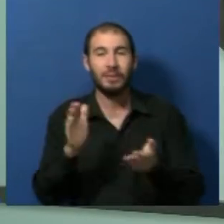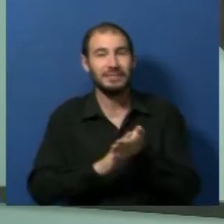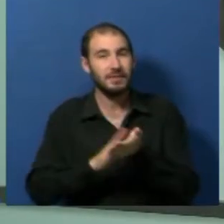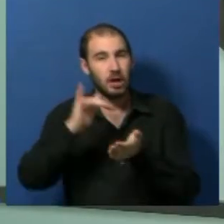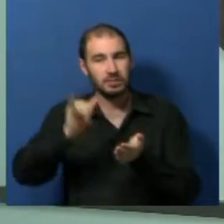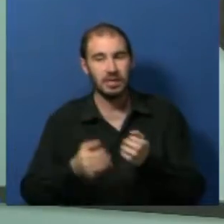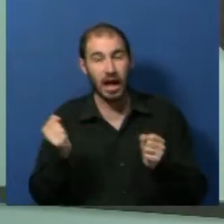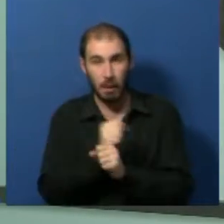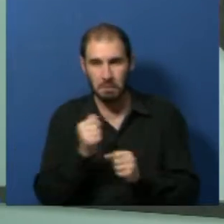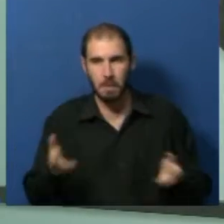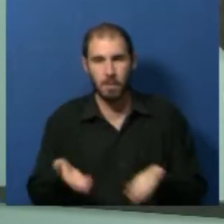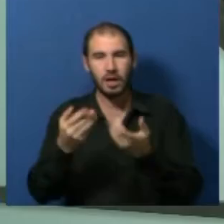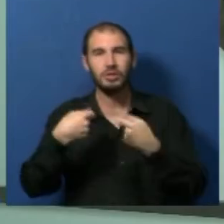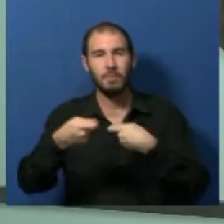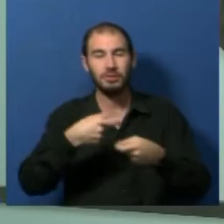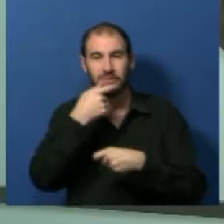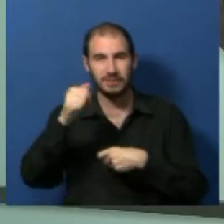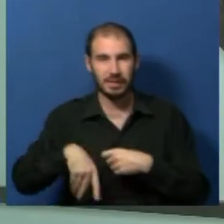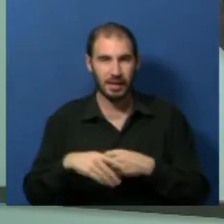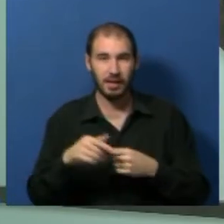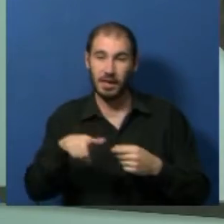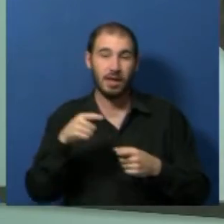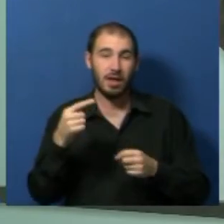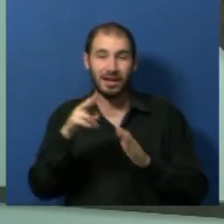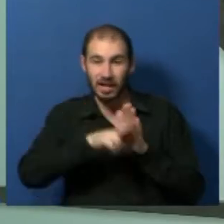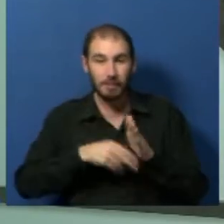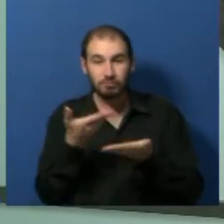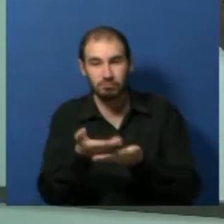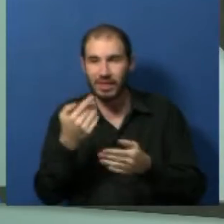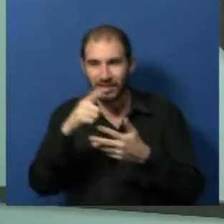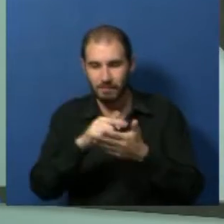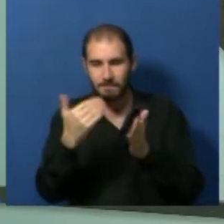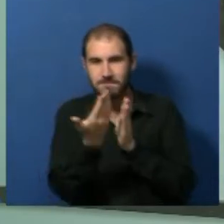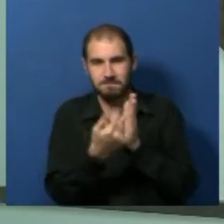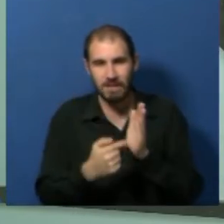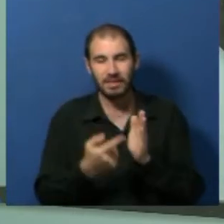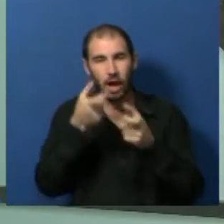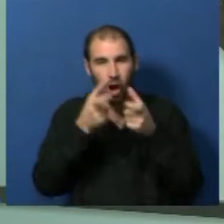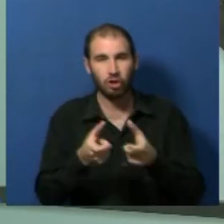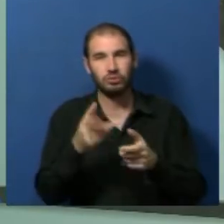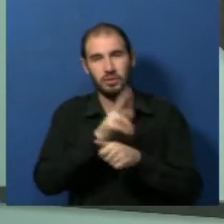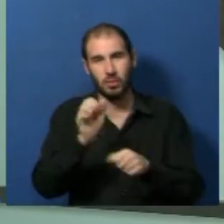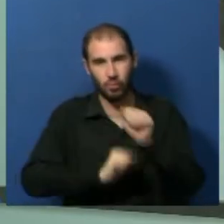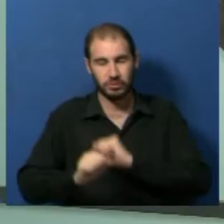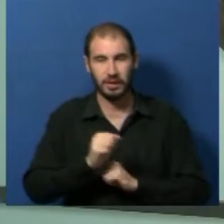certificar habilitaciones a comercios de la provincia de Mendoza cuando no tenían todos los requisitos básicos de seguridad